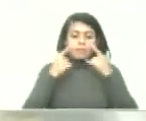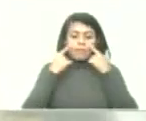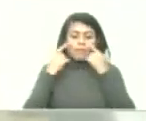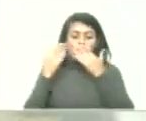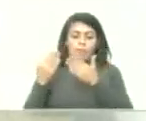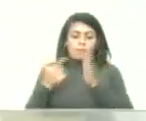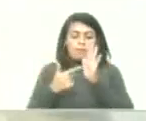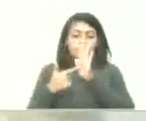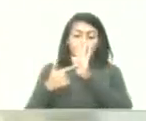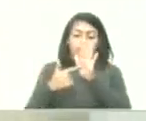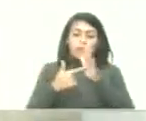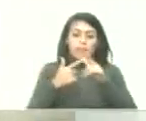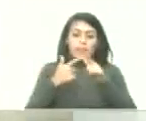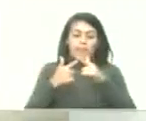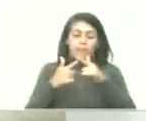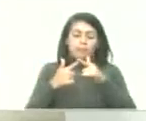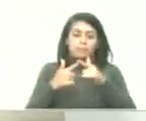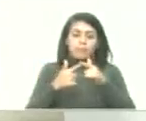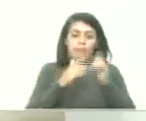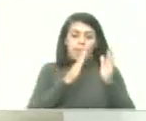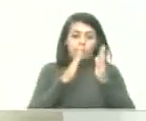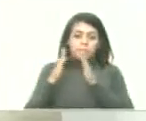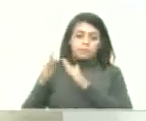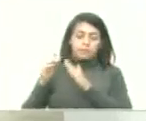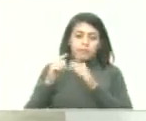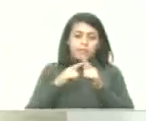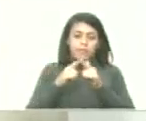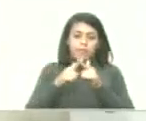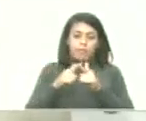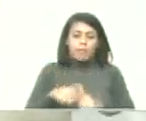y mostramos las coordenadas?